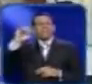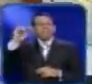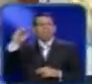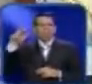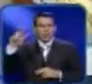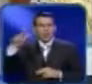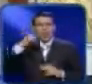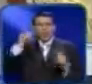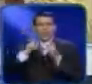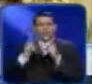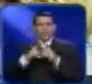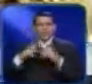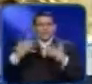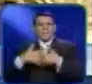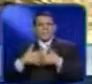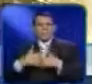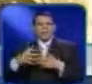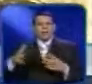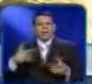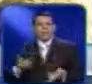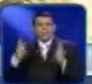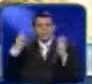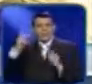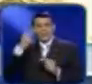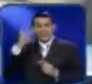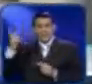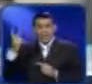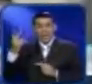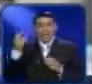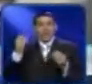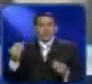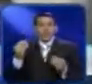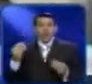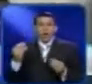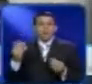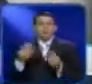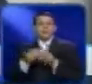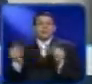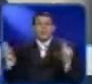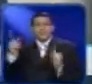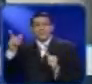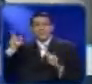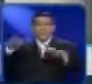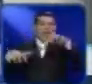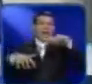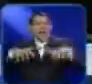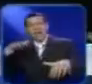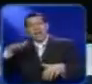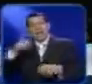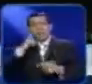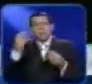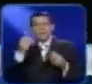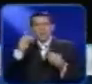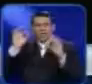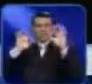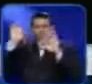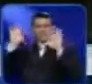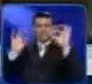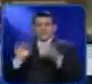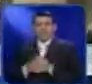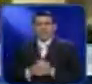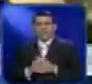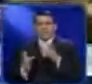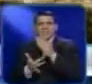una reconocida empresa permite a los visitantes ver a las criaturas extintas, percibiendo mejor su tamaño y escala. La